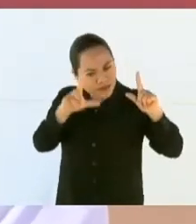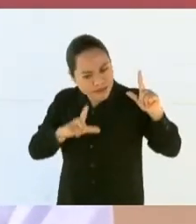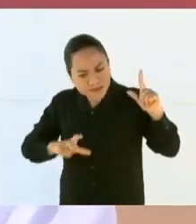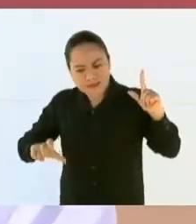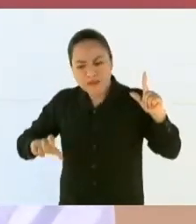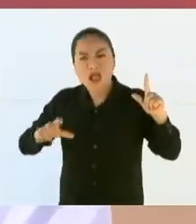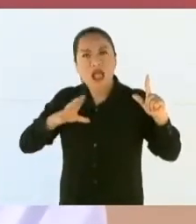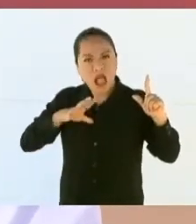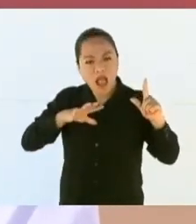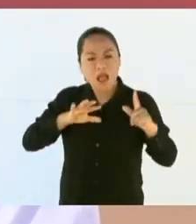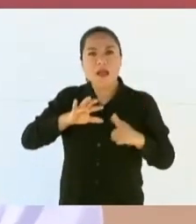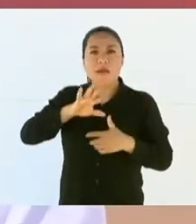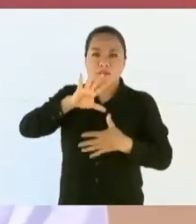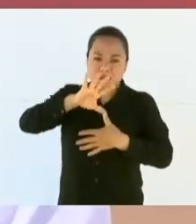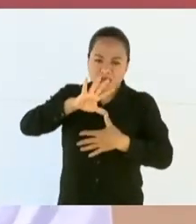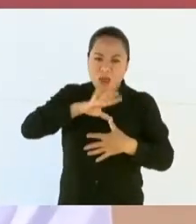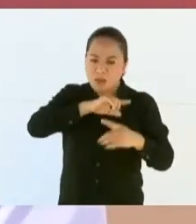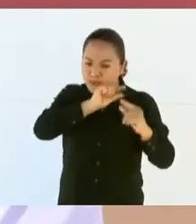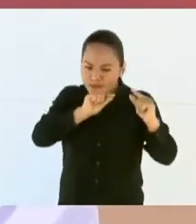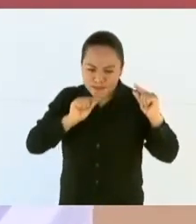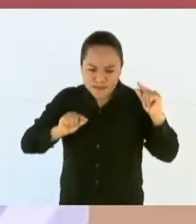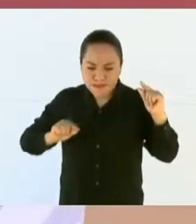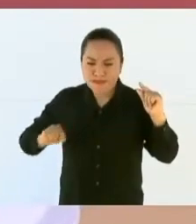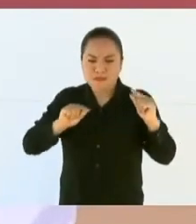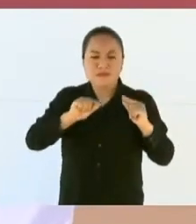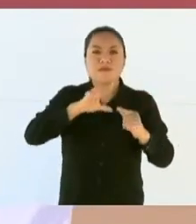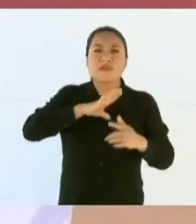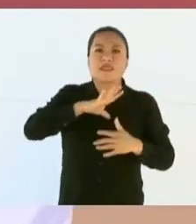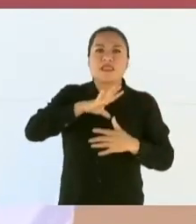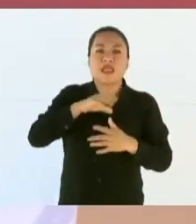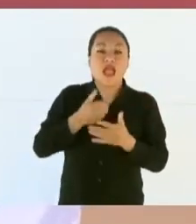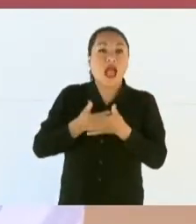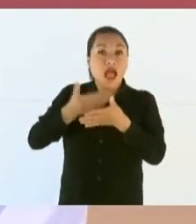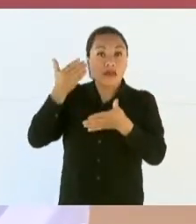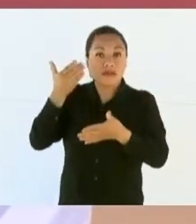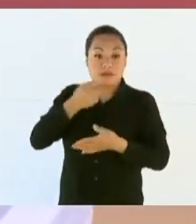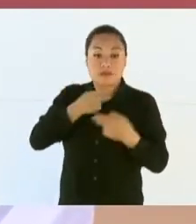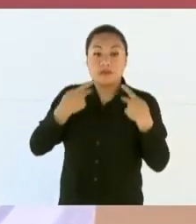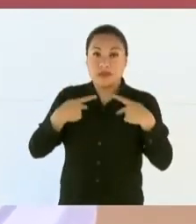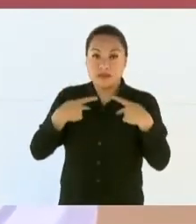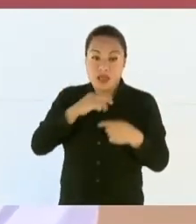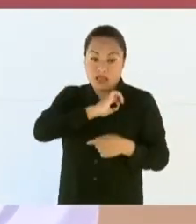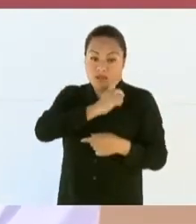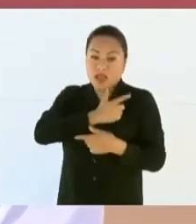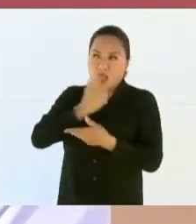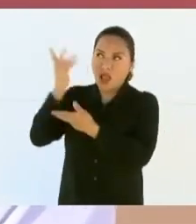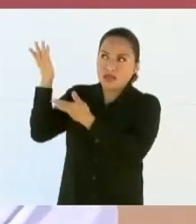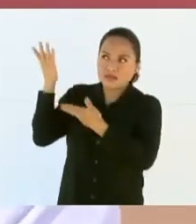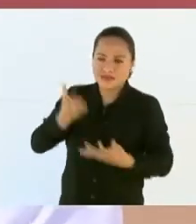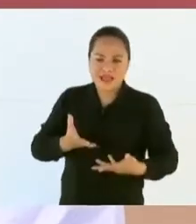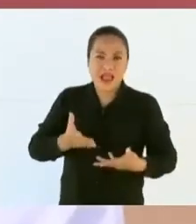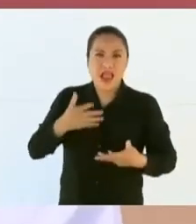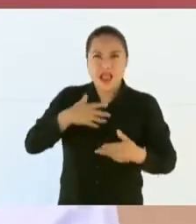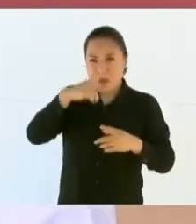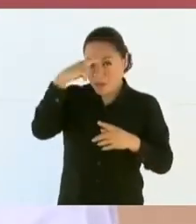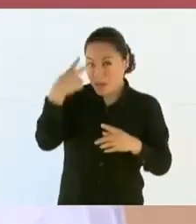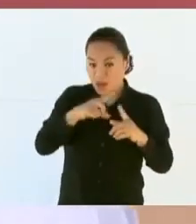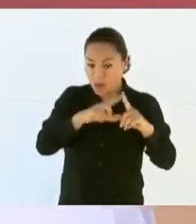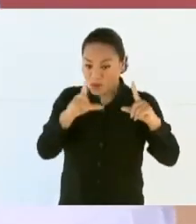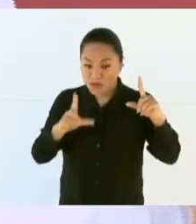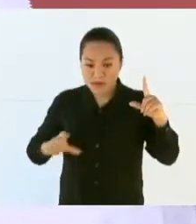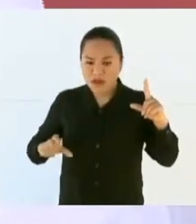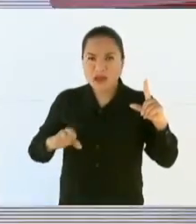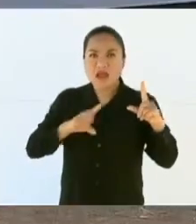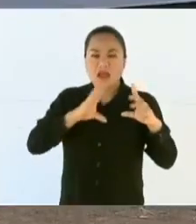en todo Mesoamérica, antes de la llegada de los españoles, y fue desapareciendo,